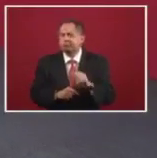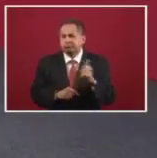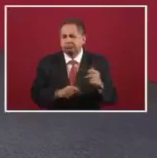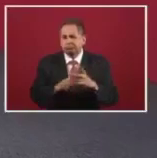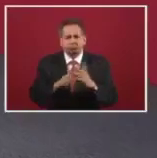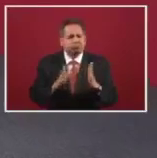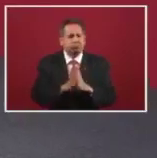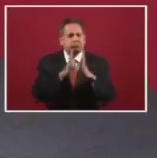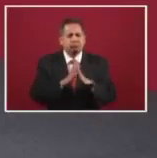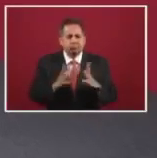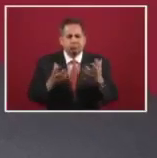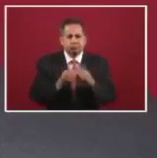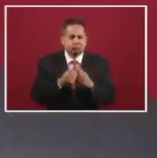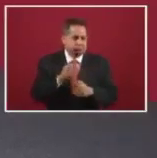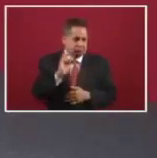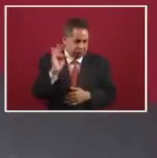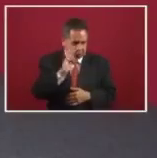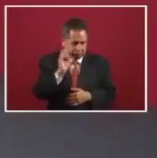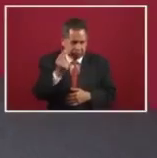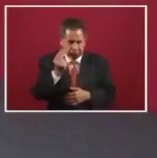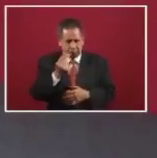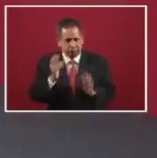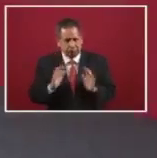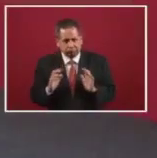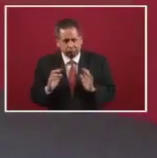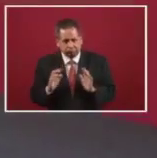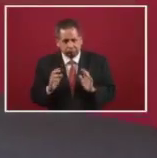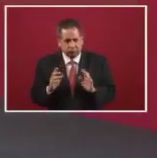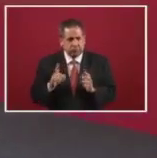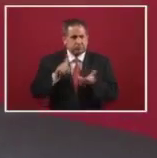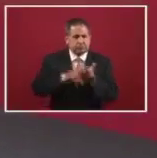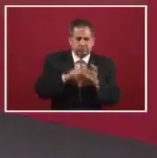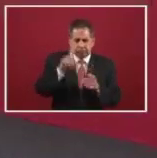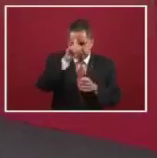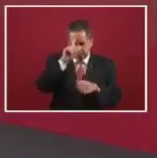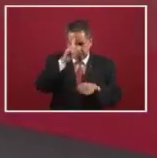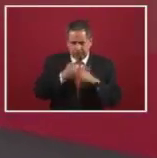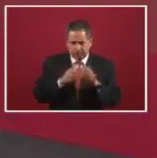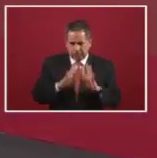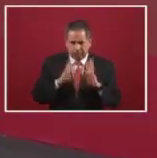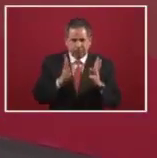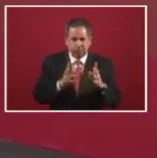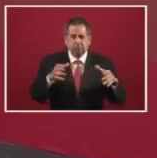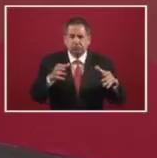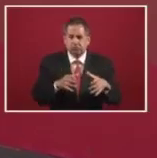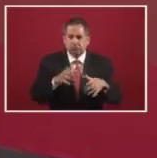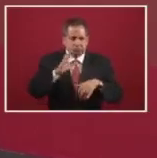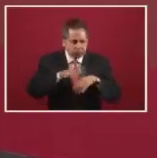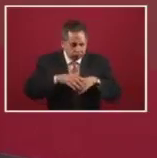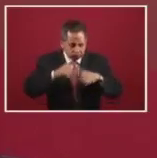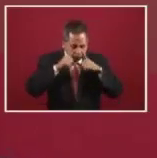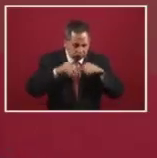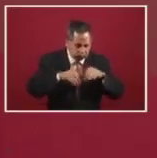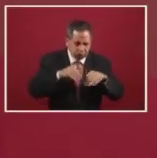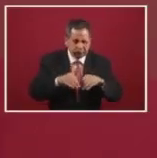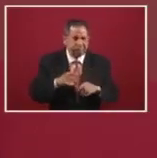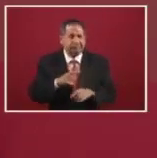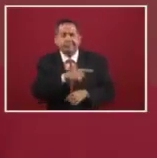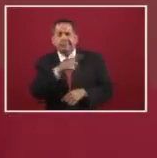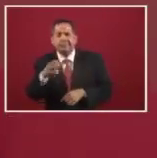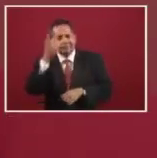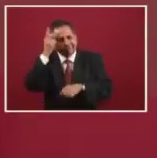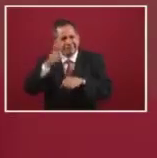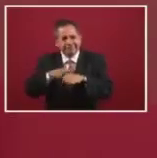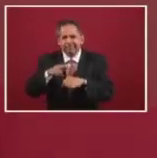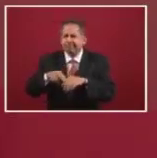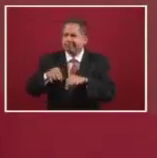o participar, si fuese necesario, en el Consejo, porque este es un cargo más ejecutivo,